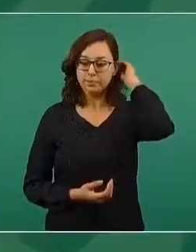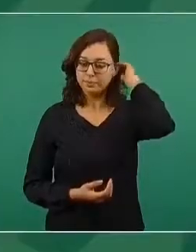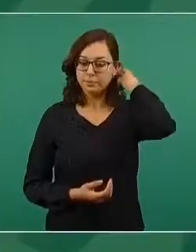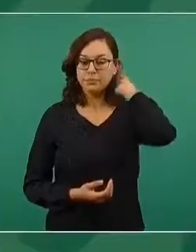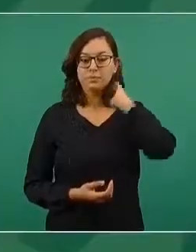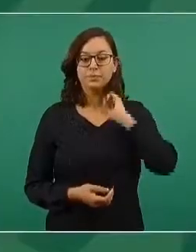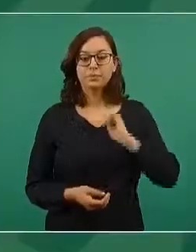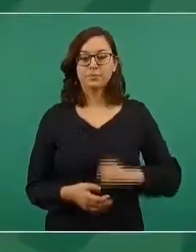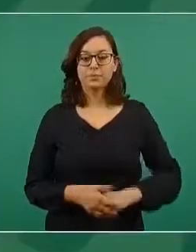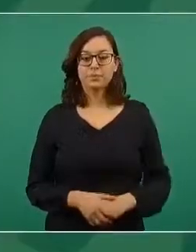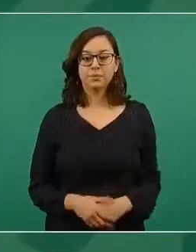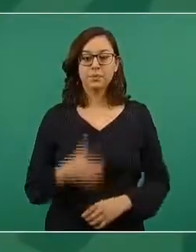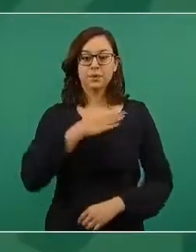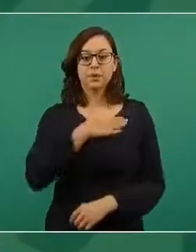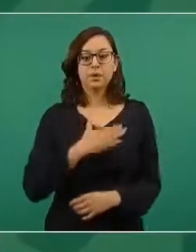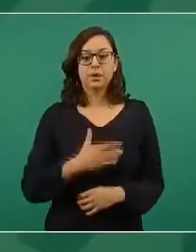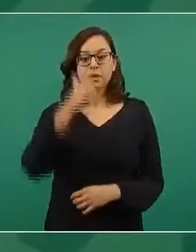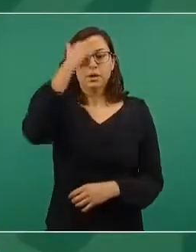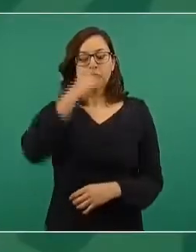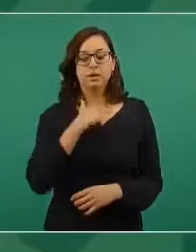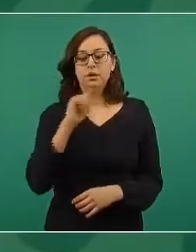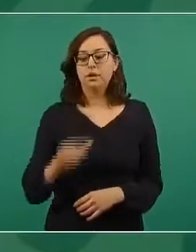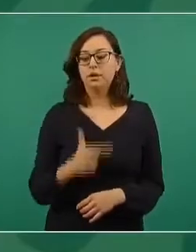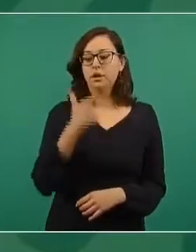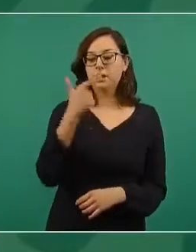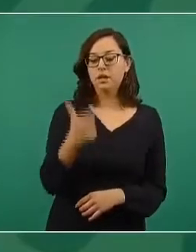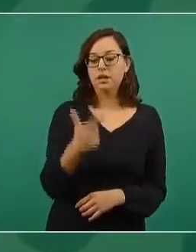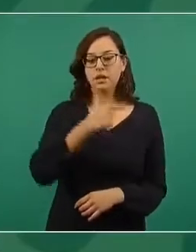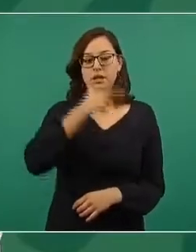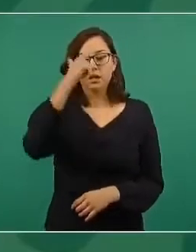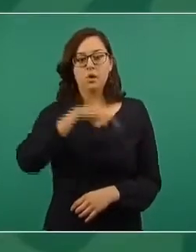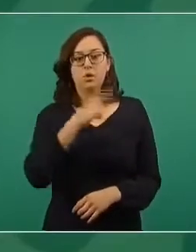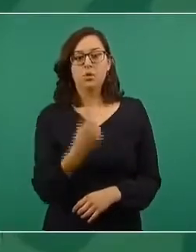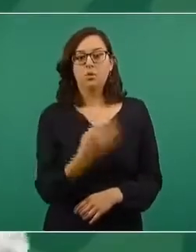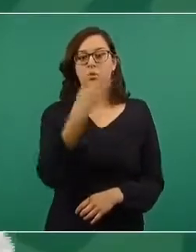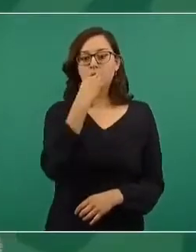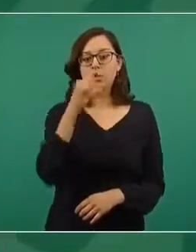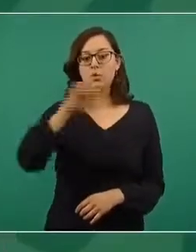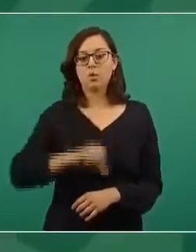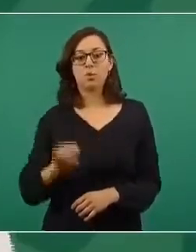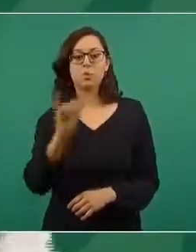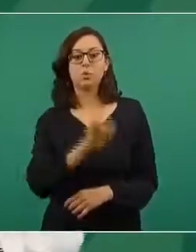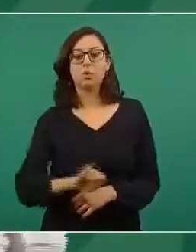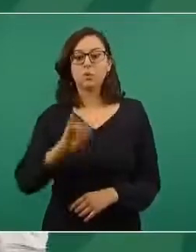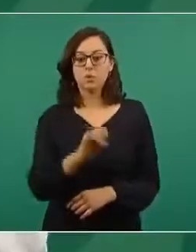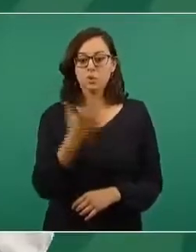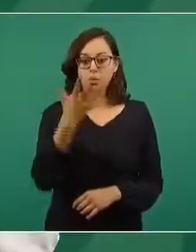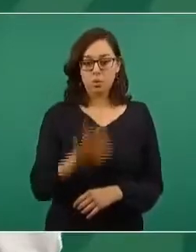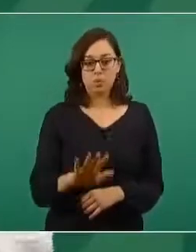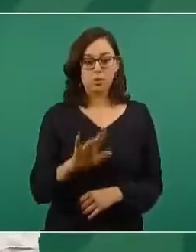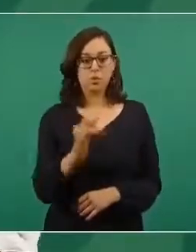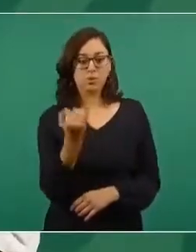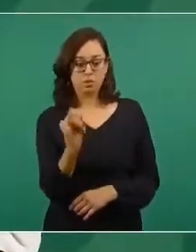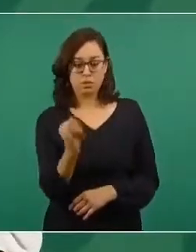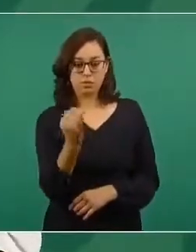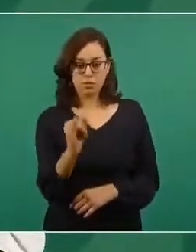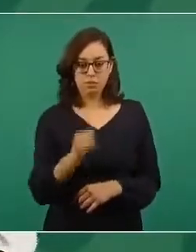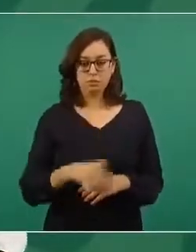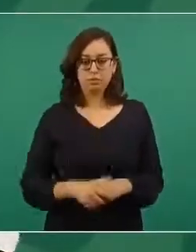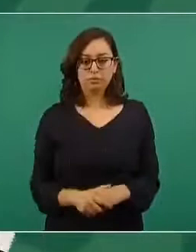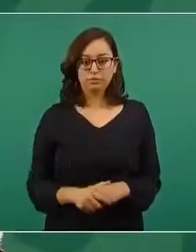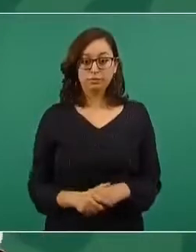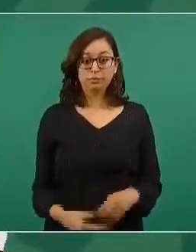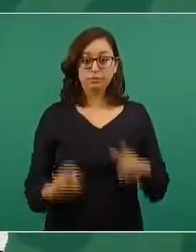Buenas noches. Son las 19:01 del jueves 10 de junio y vamos a iniciar